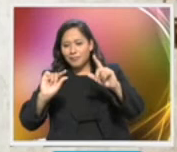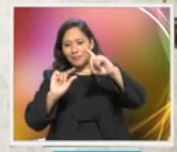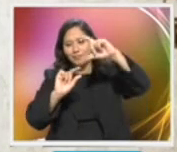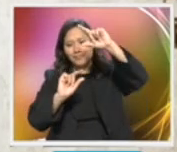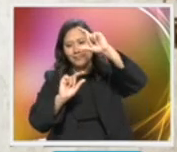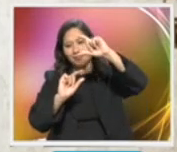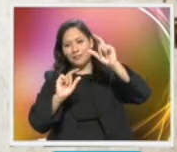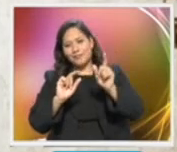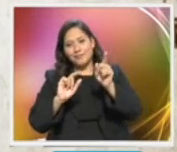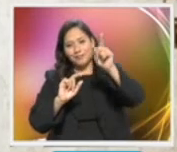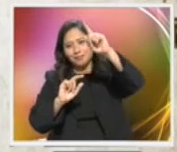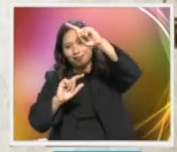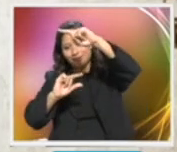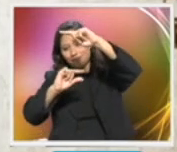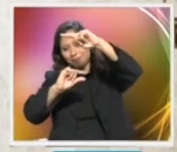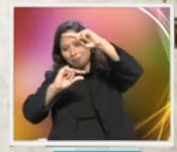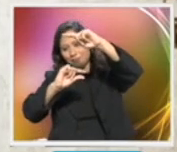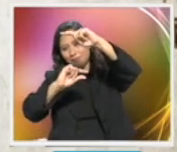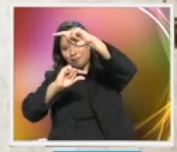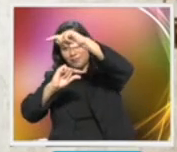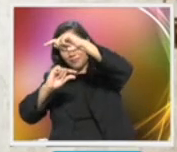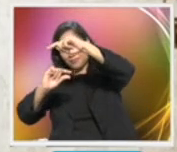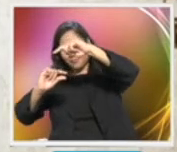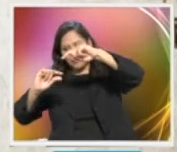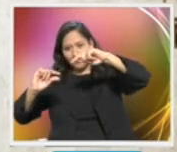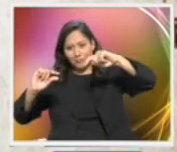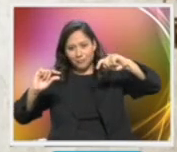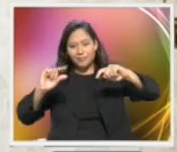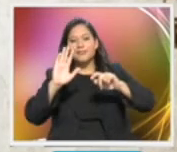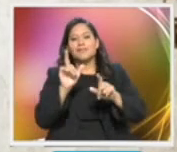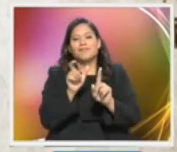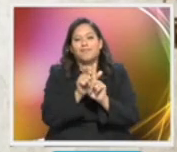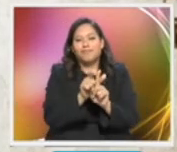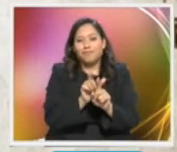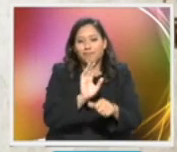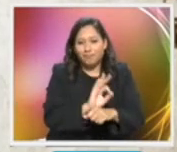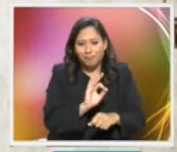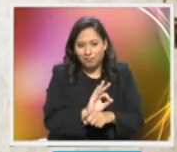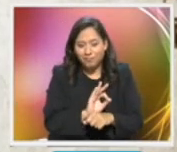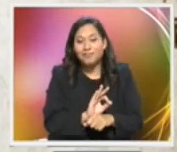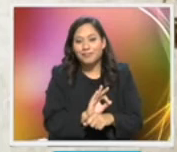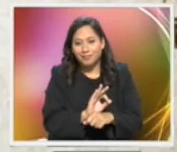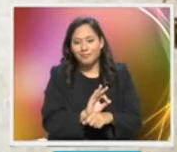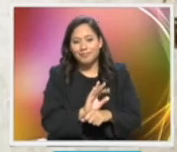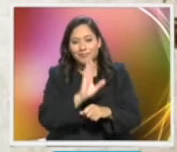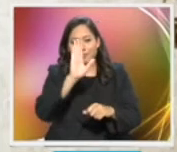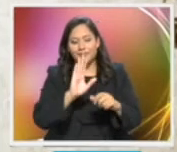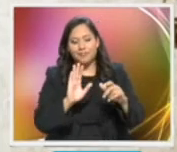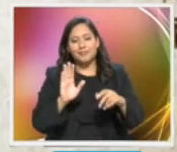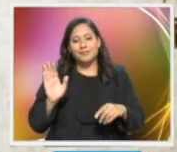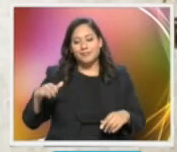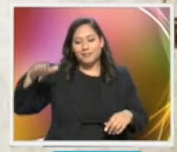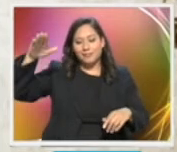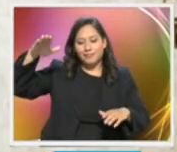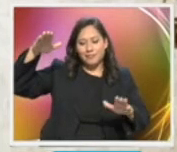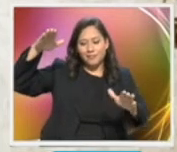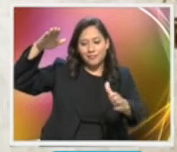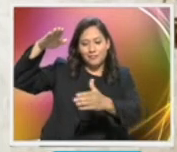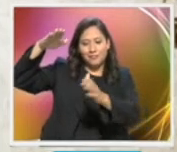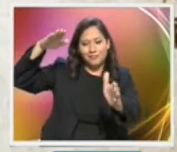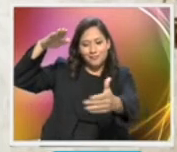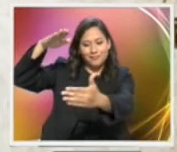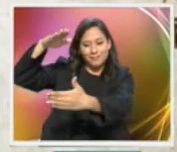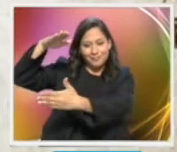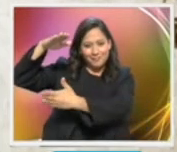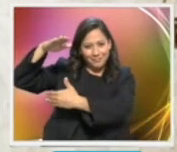amposidad que hace sobre la R. Es como si los estuviera protegiendo, ¿no? Es como decimos que pone debajo de su ala a los demás. Es